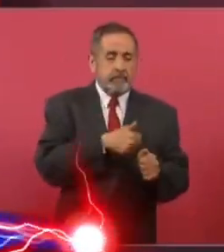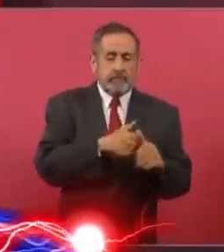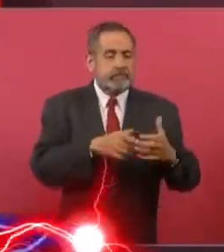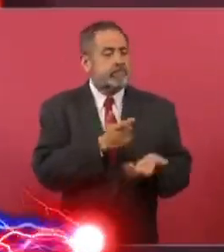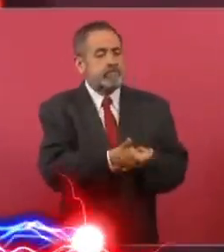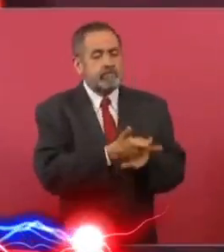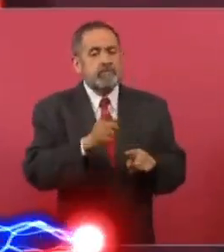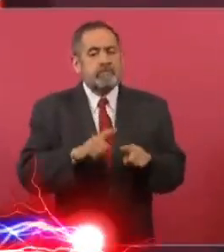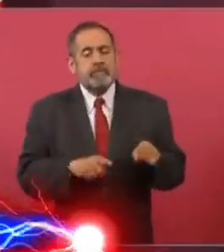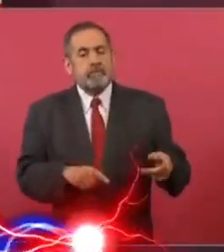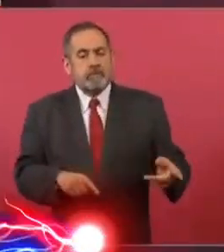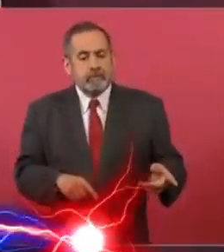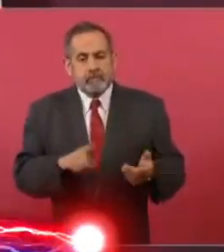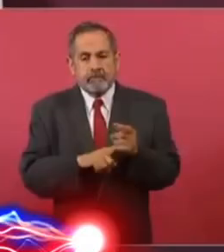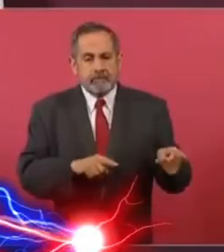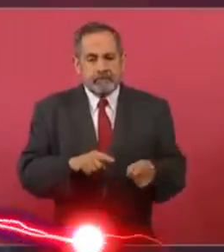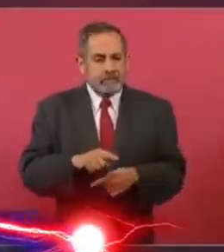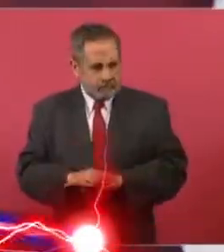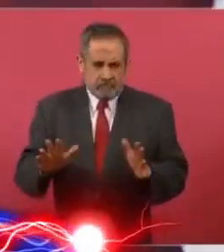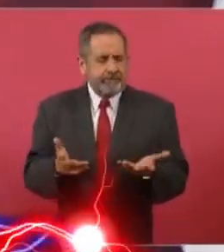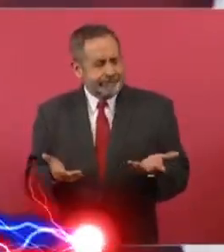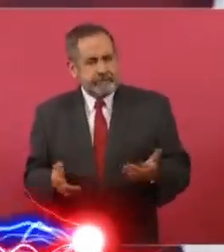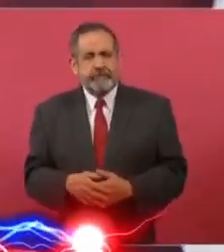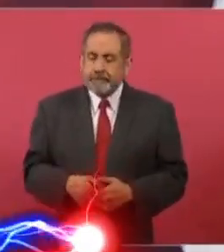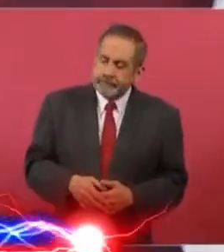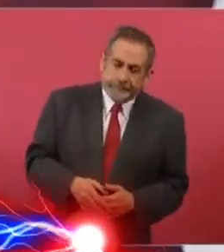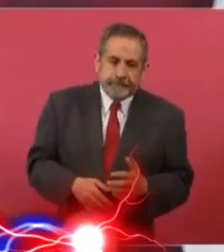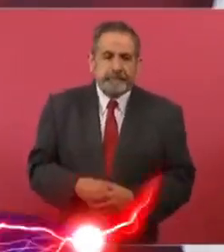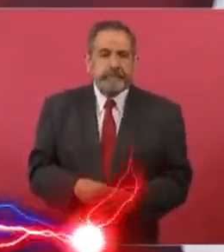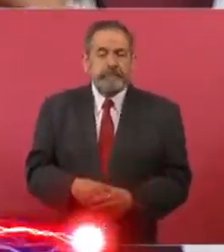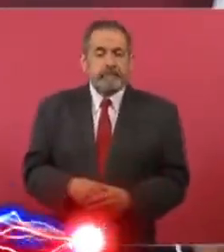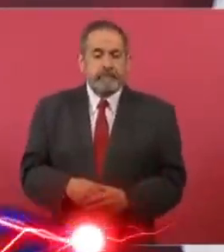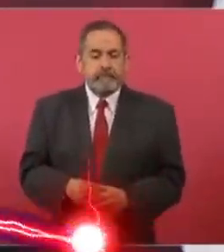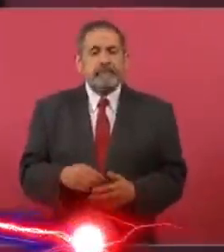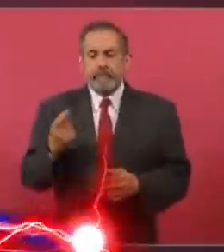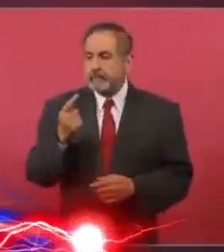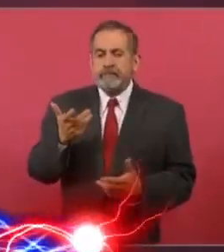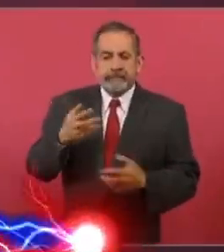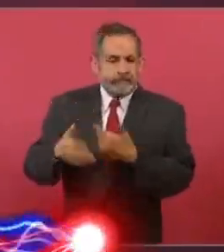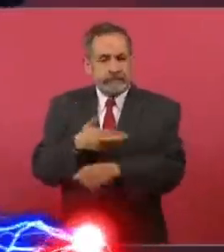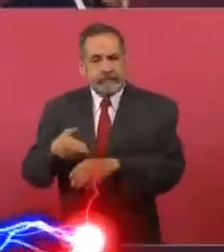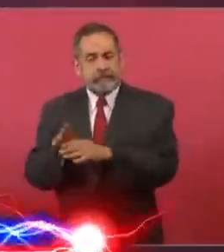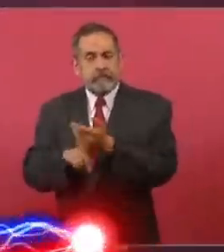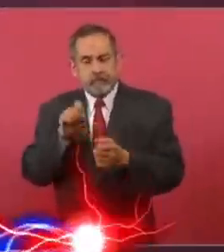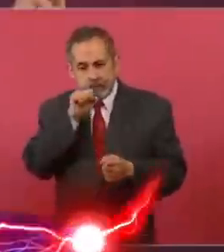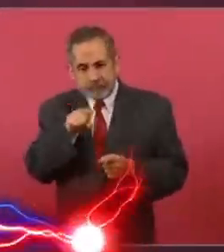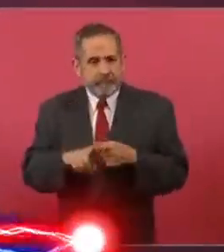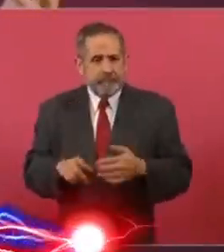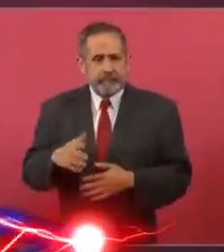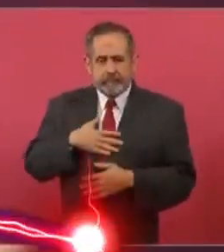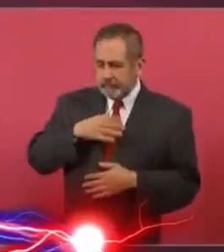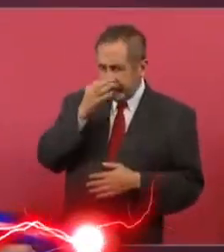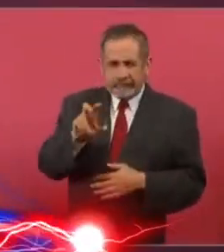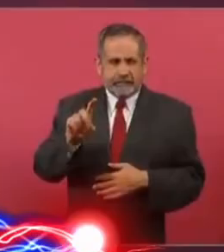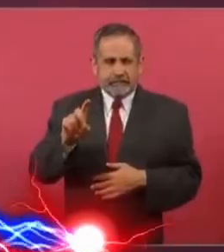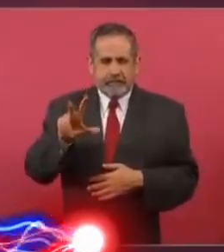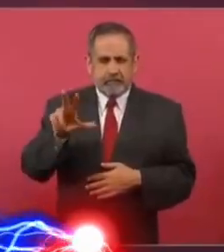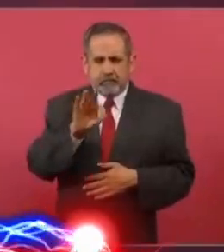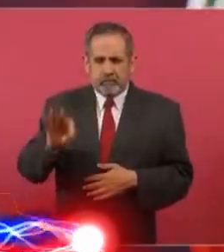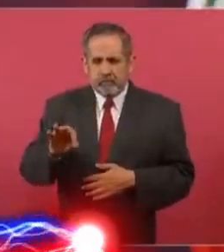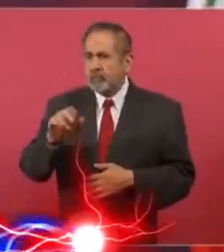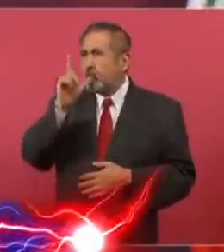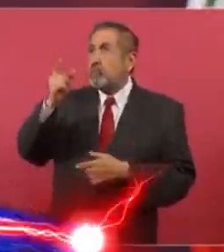principal es el señor del Oxxo. Entonces, ¿qué estamos haciendo? Bueno, teníamos nada más 38% de capacidad de